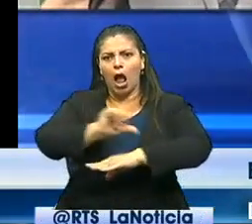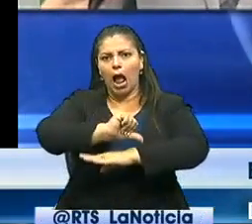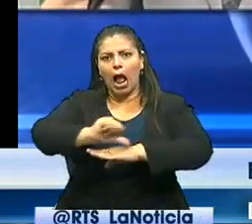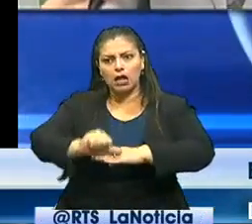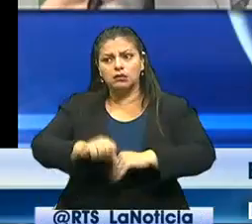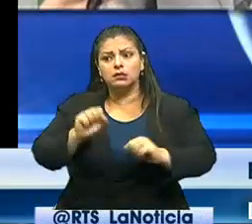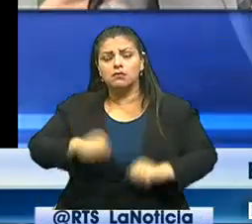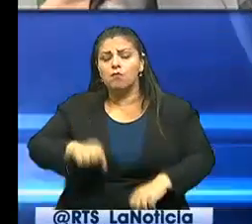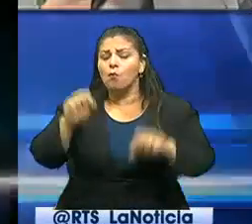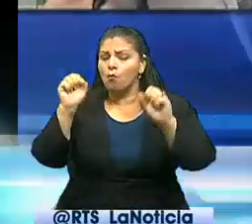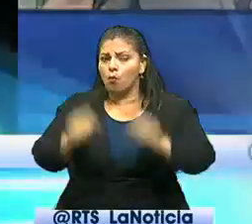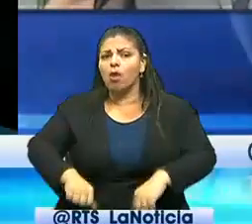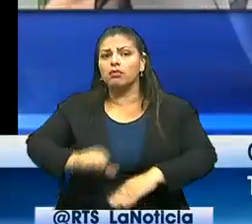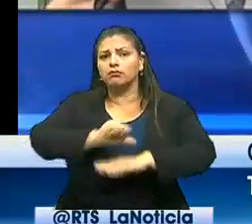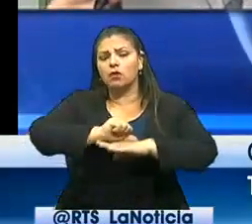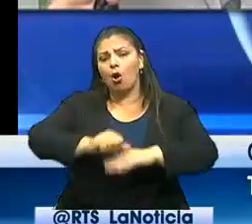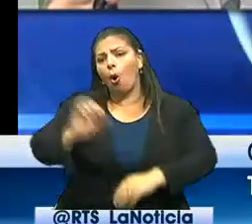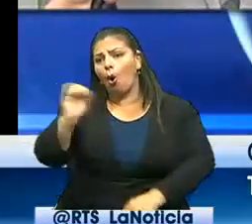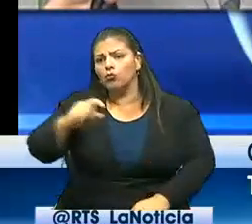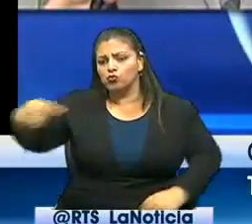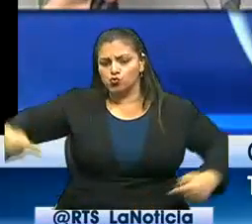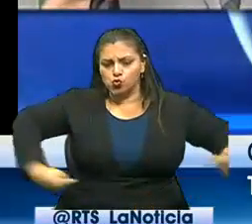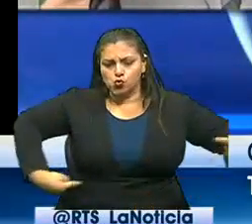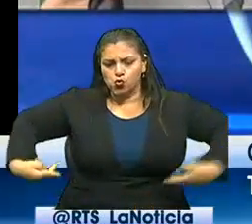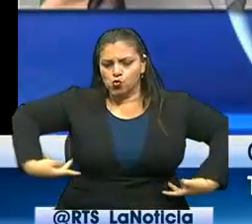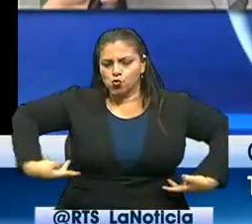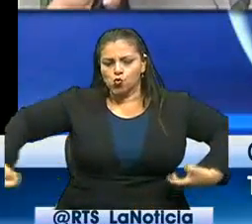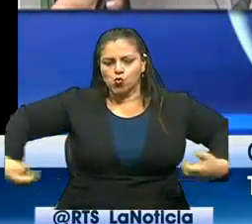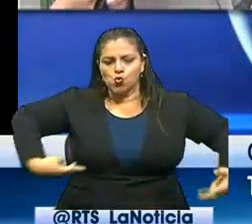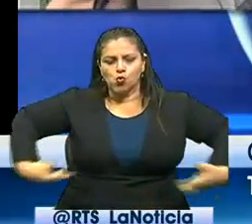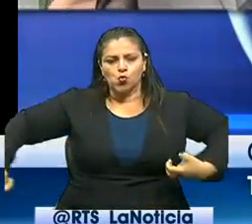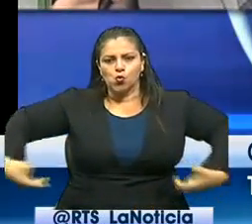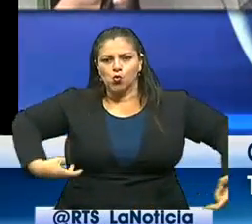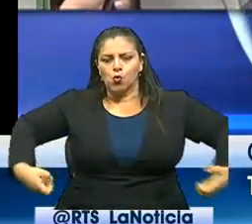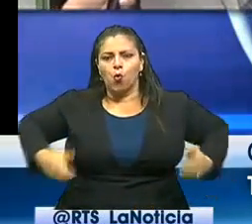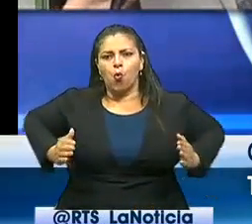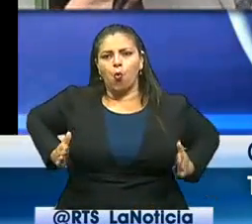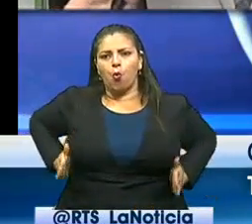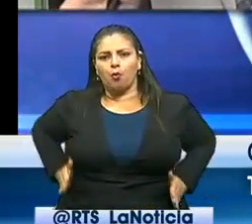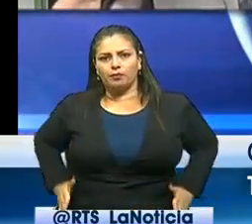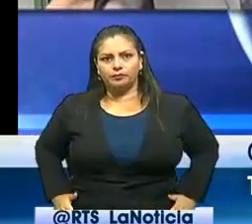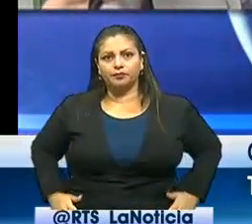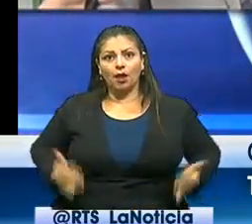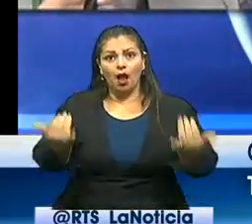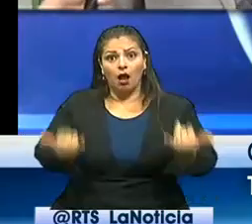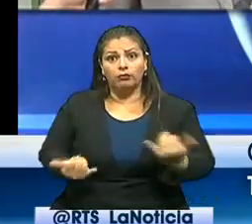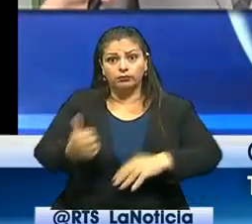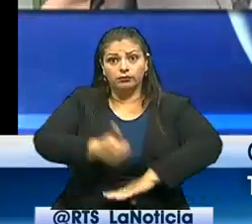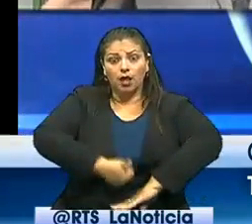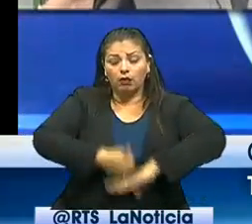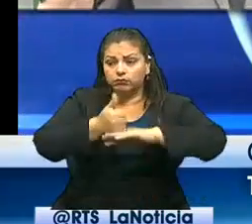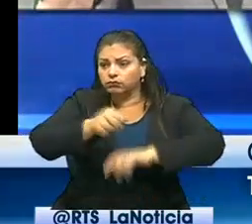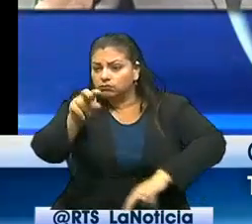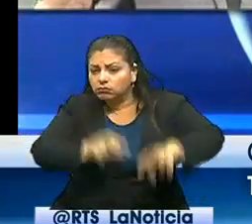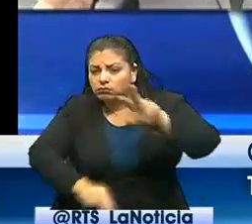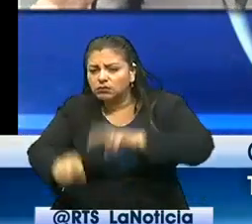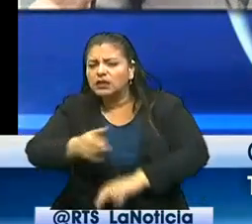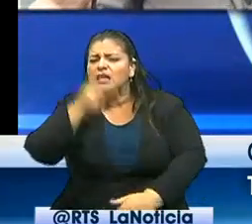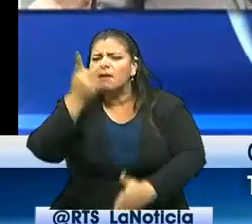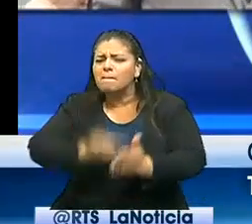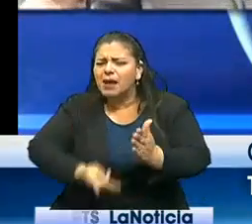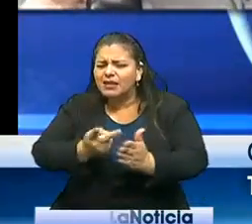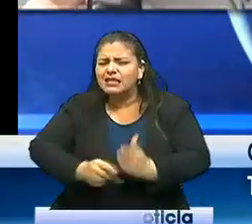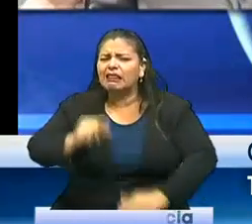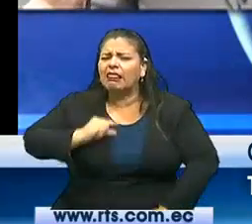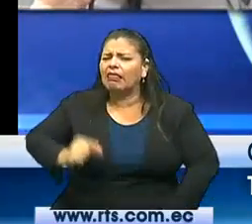legalmente facultado para poder hacerlo. Nosotros como autoridad estamos en territorio verificando primero, el tema de que qué es lo que ha sucedido con